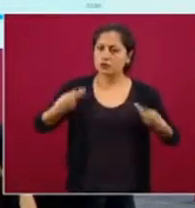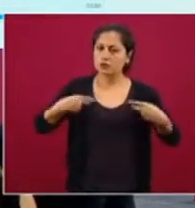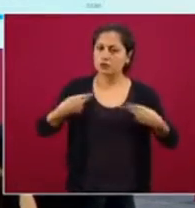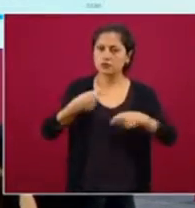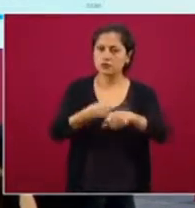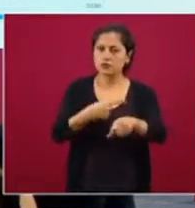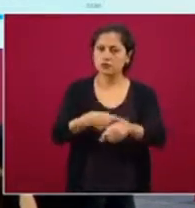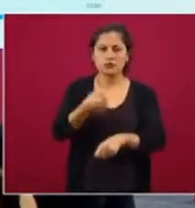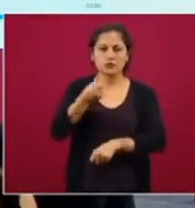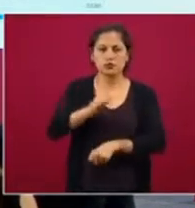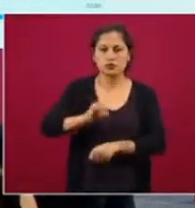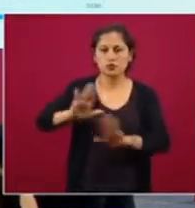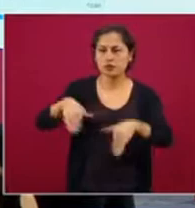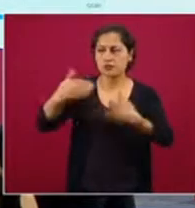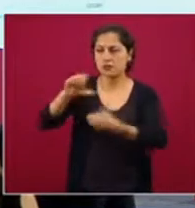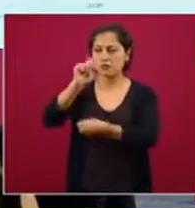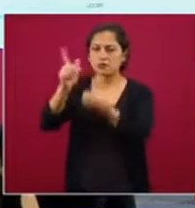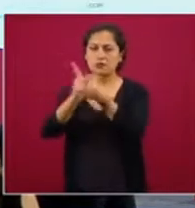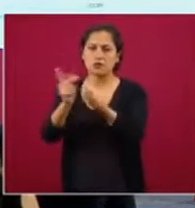última.